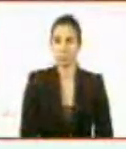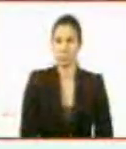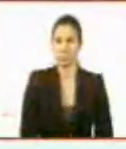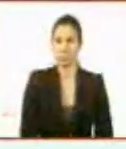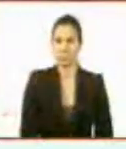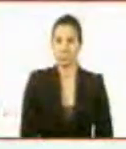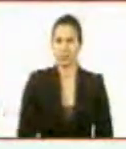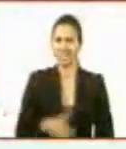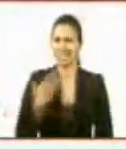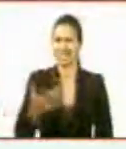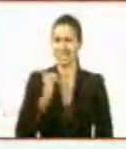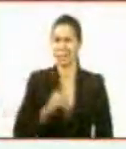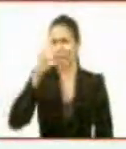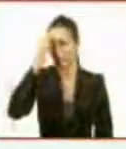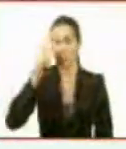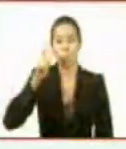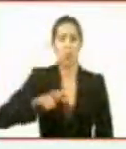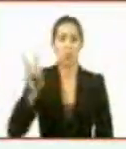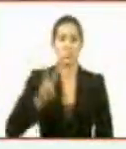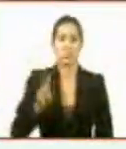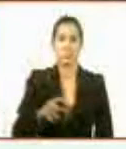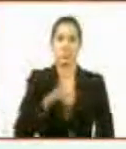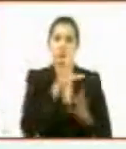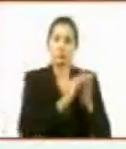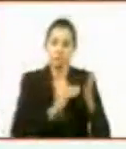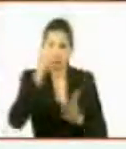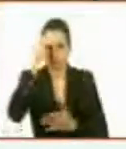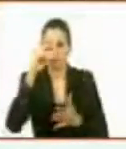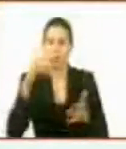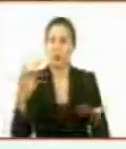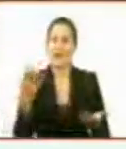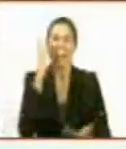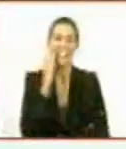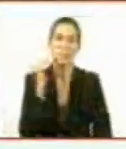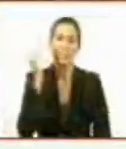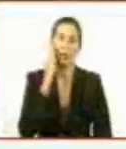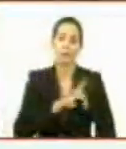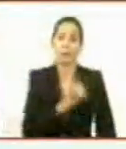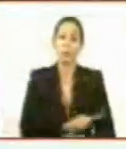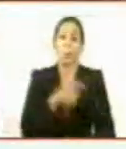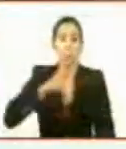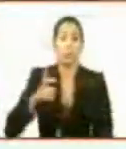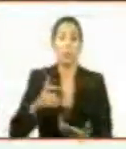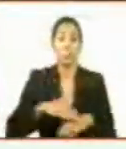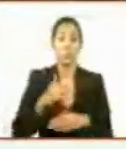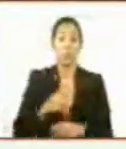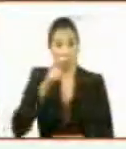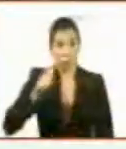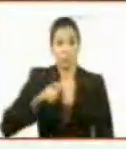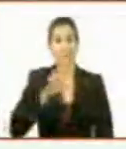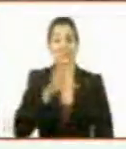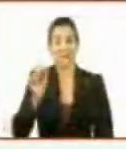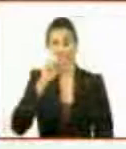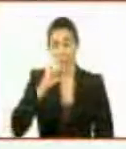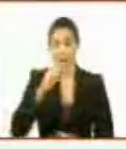debe aprender el pueblo venezolano del pueblo libio para el fortalecimiento del poder popular, toda vez que este pueblo ya lleva 30 años aplicando